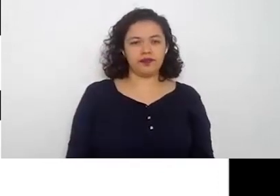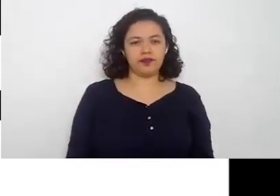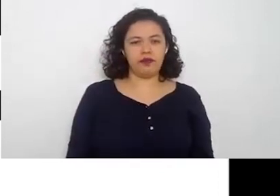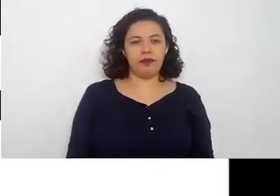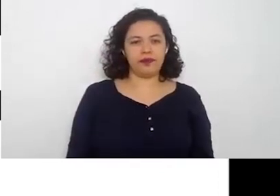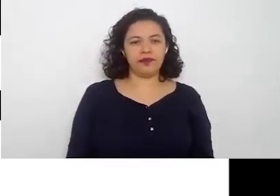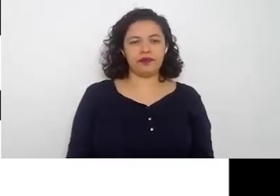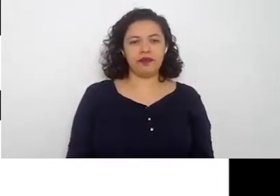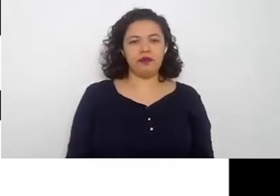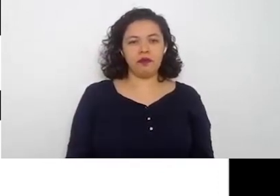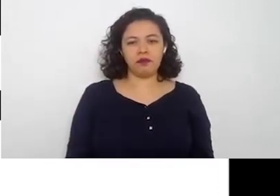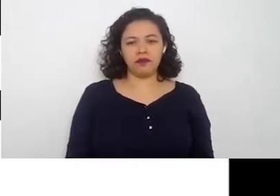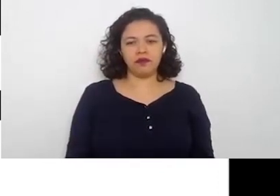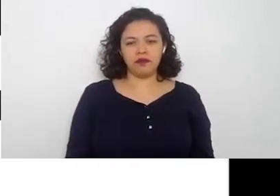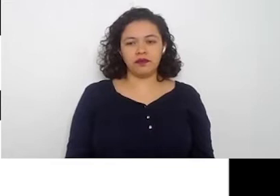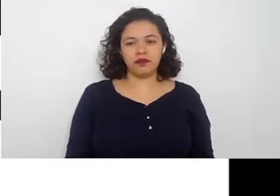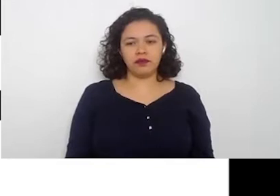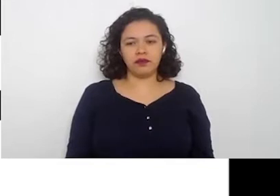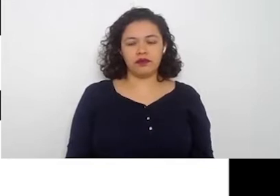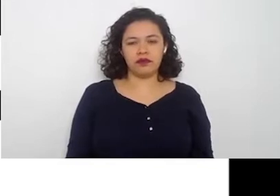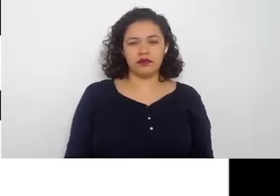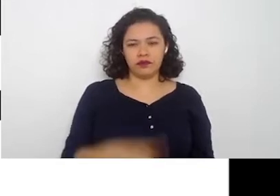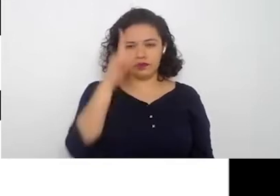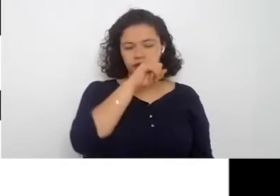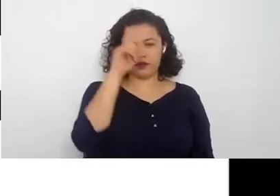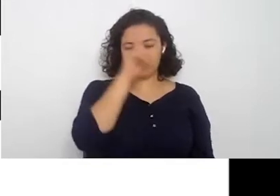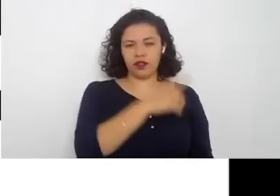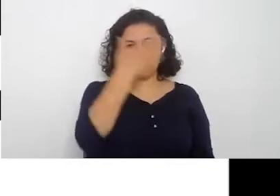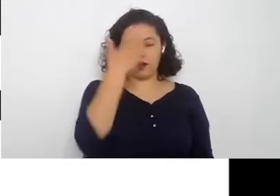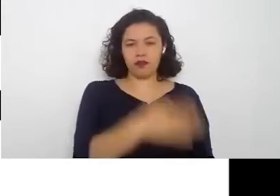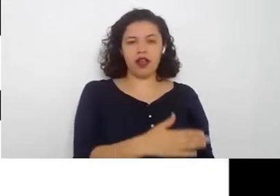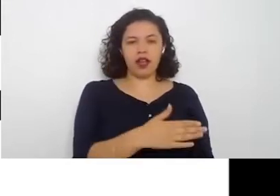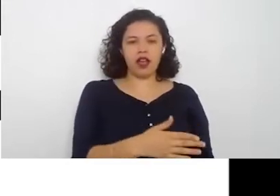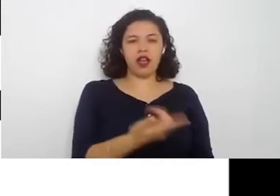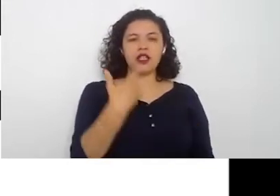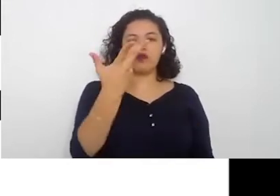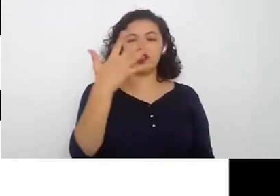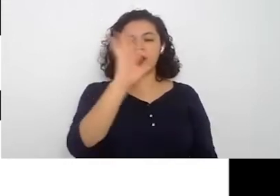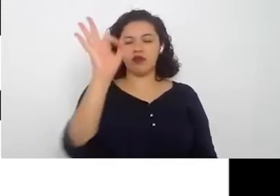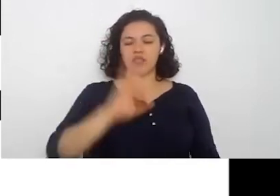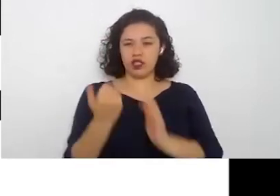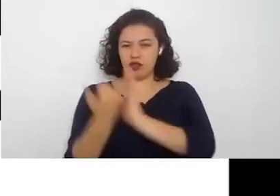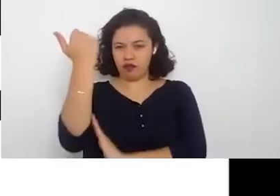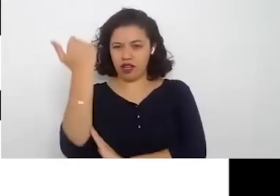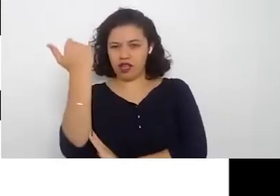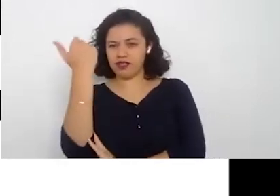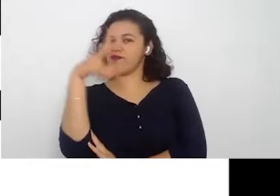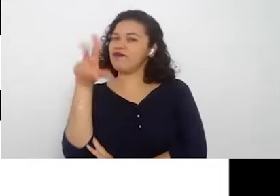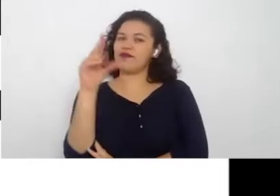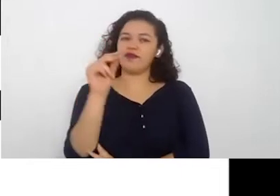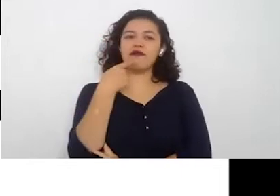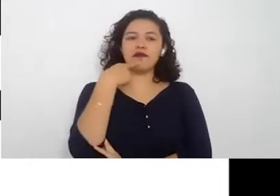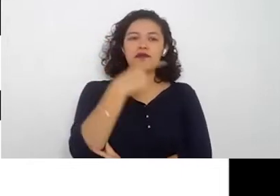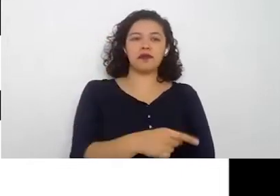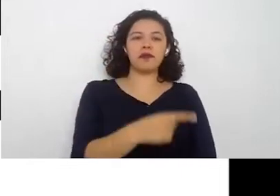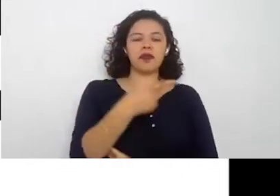Muy bien. Tips para evitar el excedente del 50%. Presentar su declaración